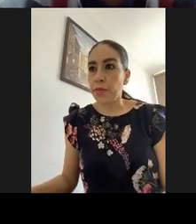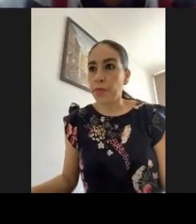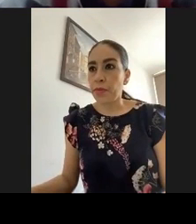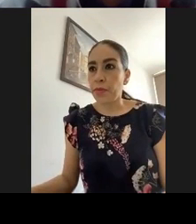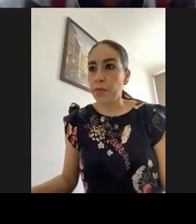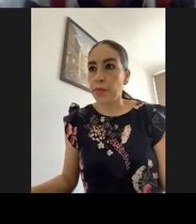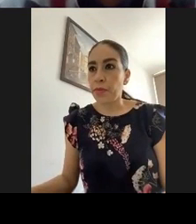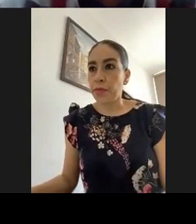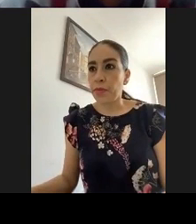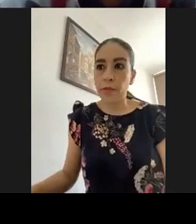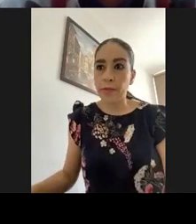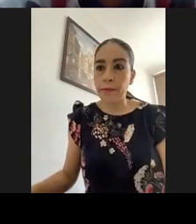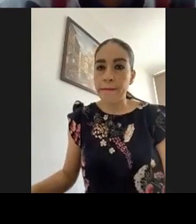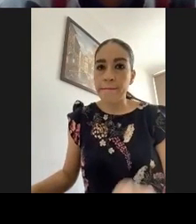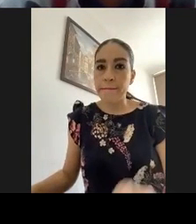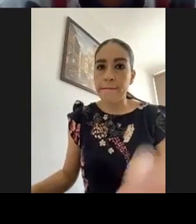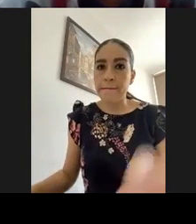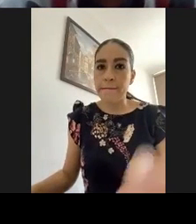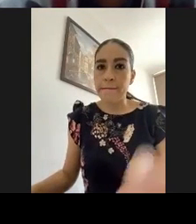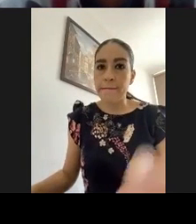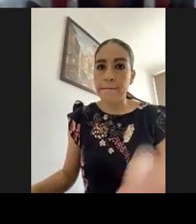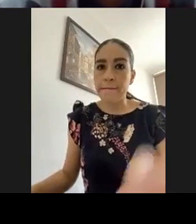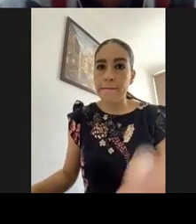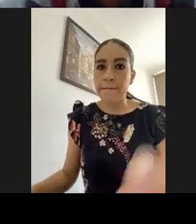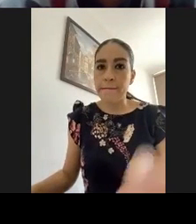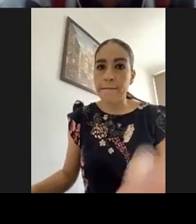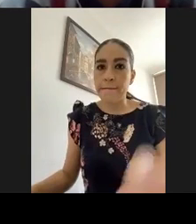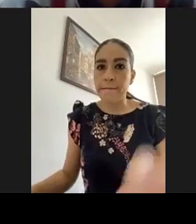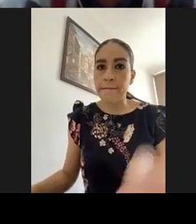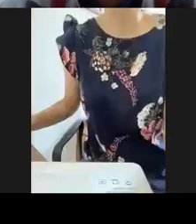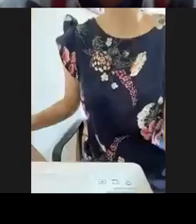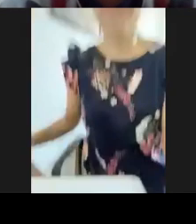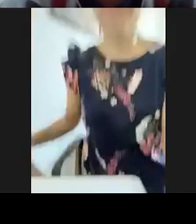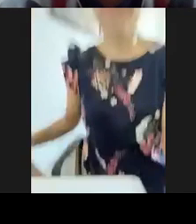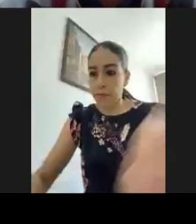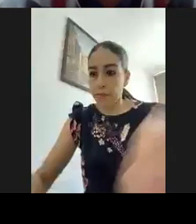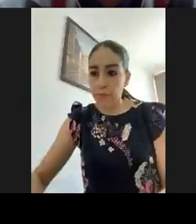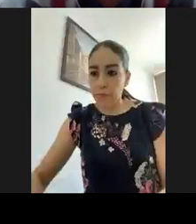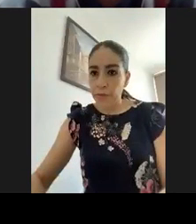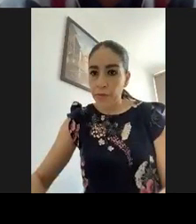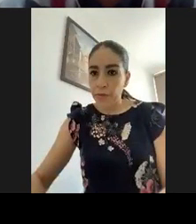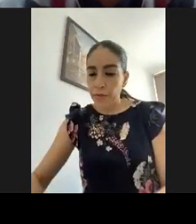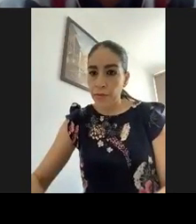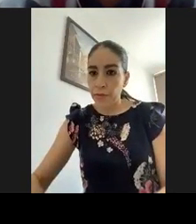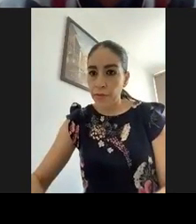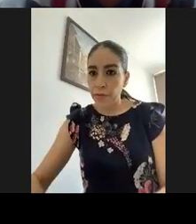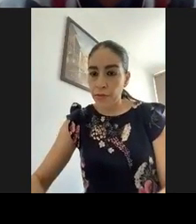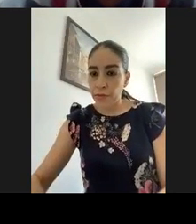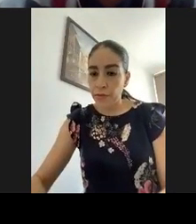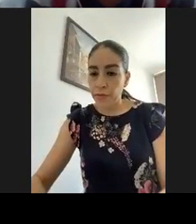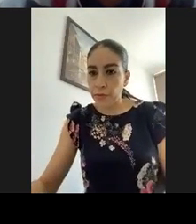que terminar uno de los proyectos importantes de esta administración, que es el Plan de Movilidad Urbana de